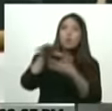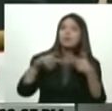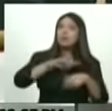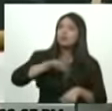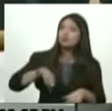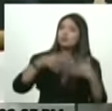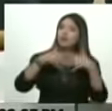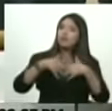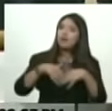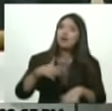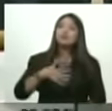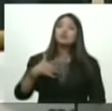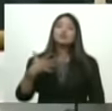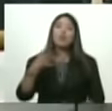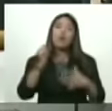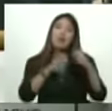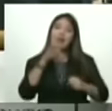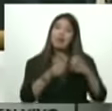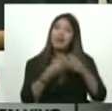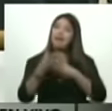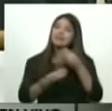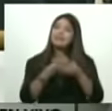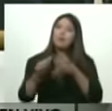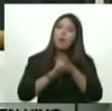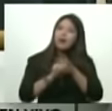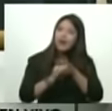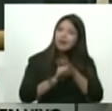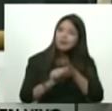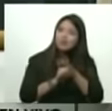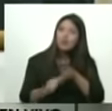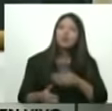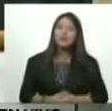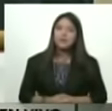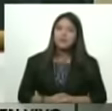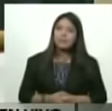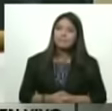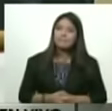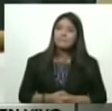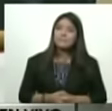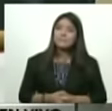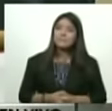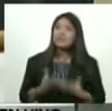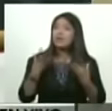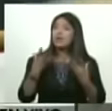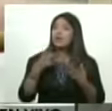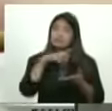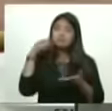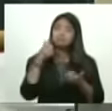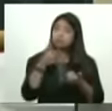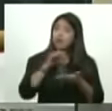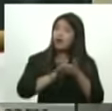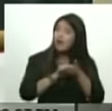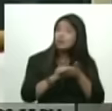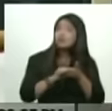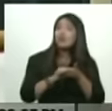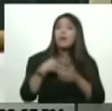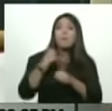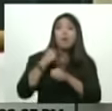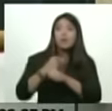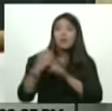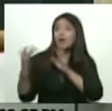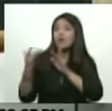empresarios. Estoy en el área de lácteos, fabricamos quesos de cabra y tenemos un producto de muchísima calidad y hemos estado trabajando muy de cerca